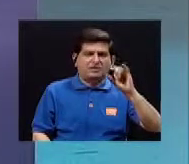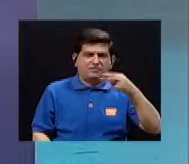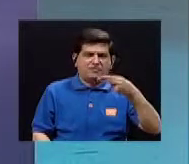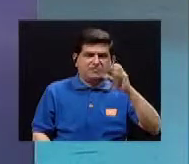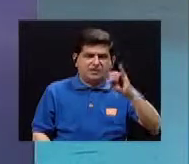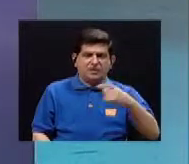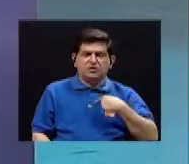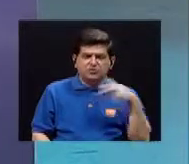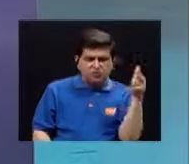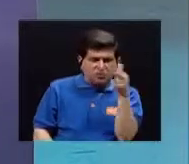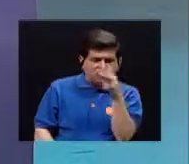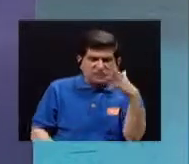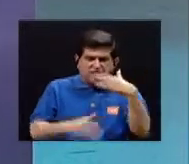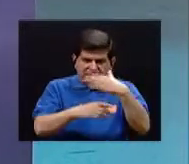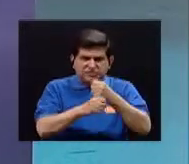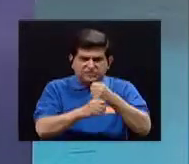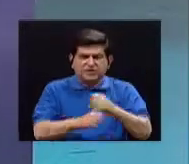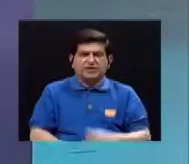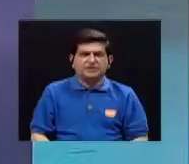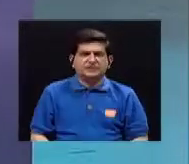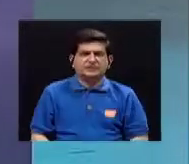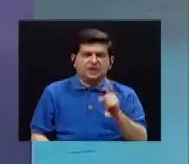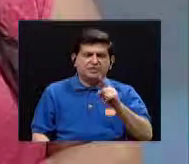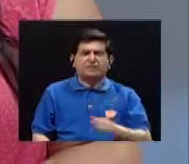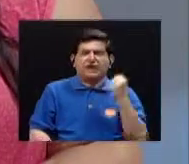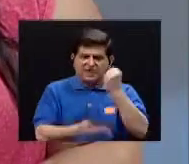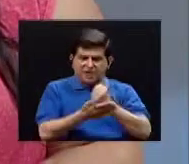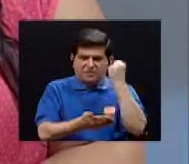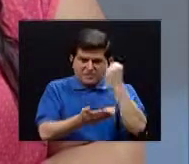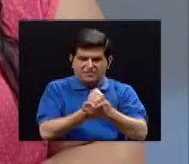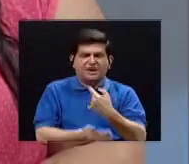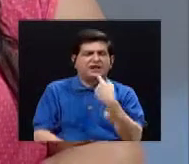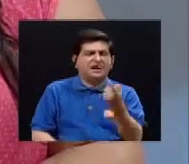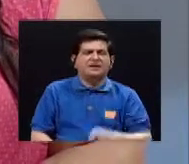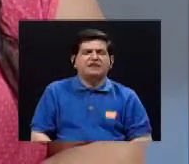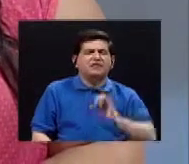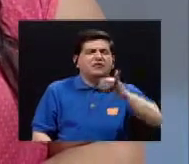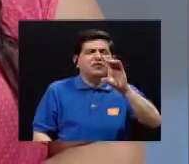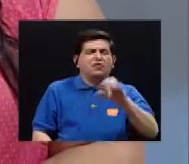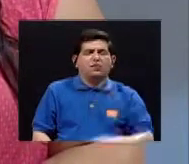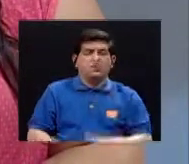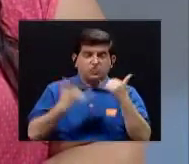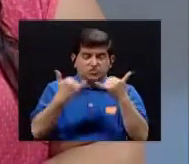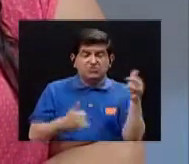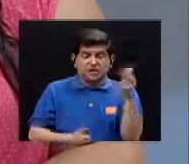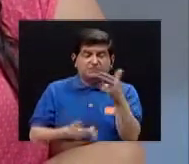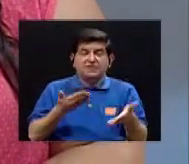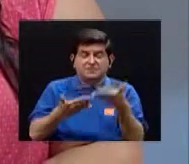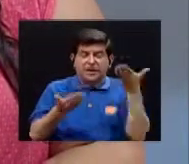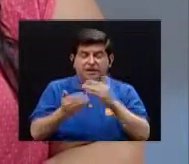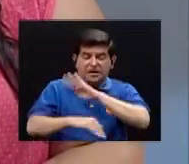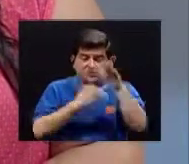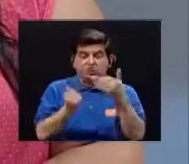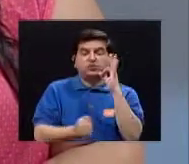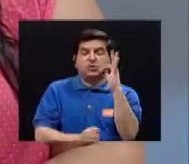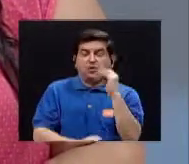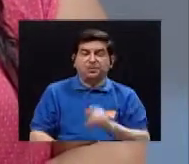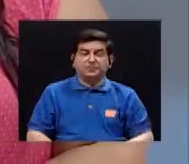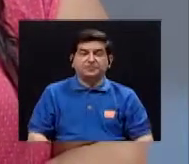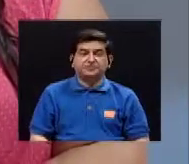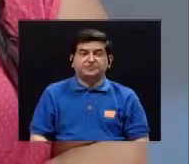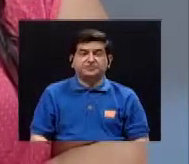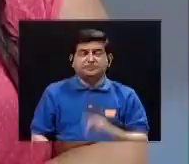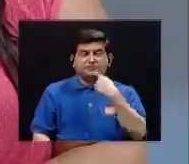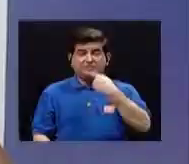estaba filmando para para una marca llegó y le digo a juan carlos y ya vamos a firmar ahorita parece que todo va bien